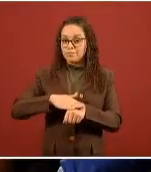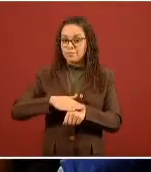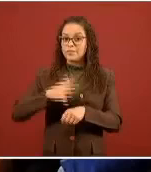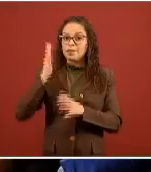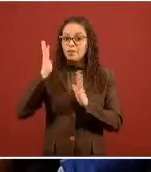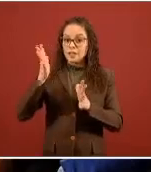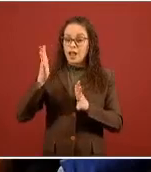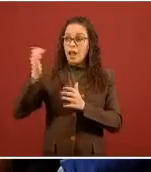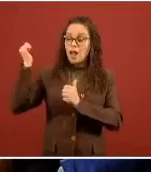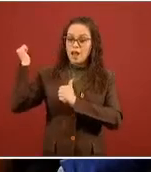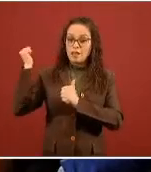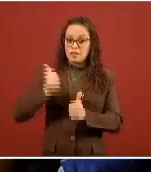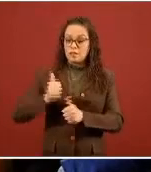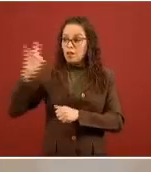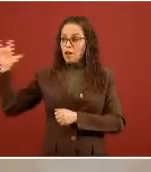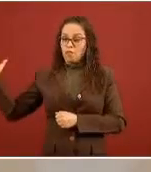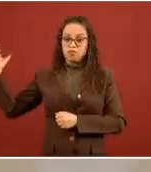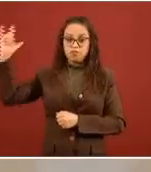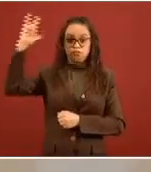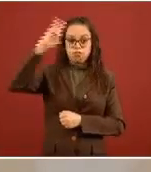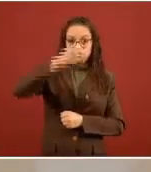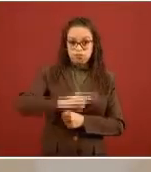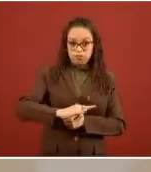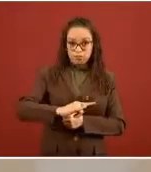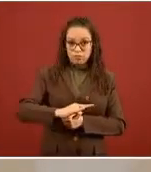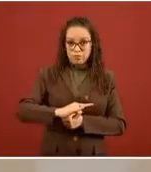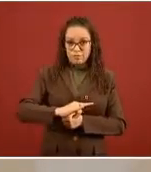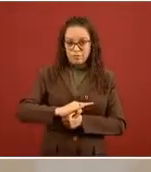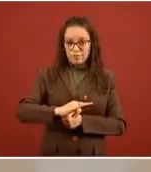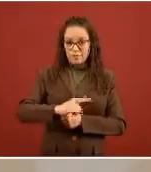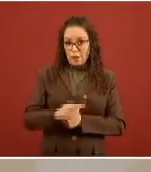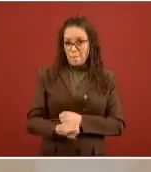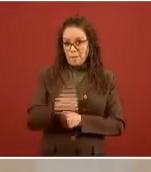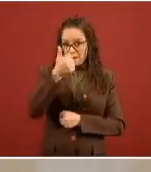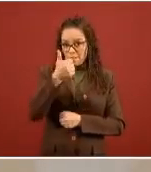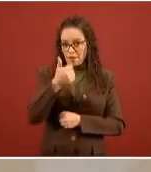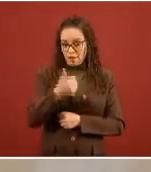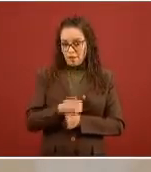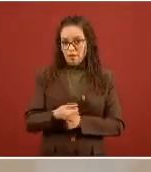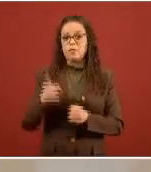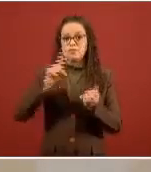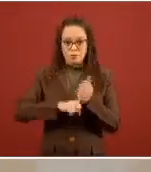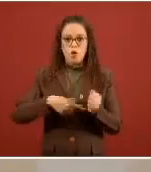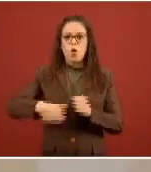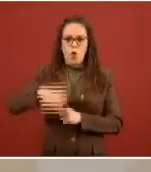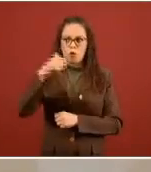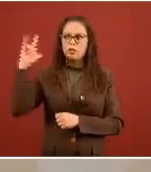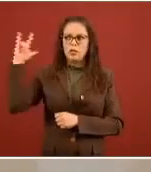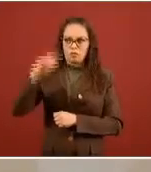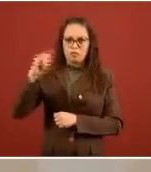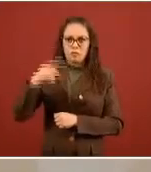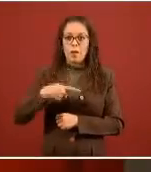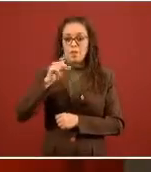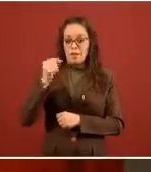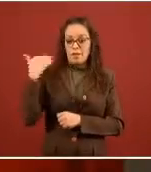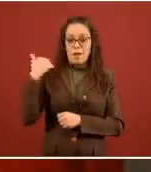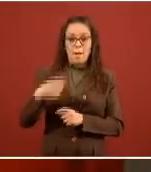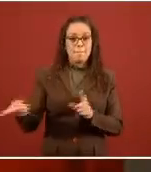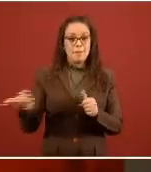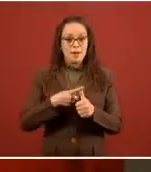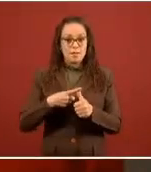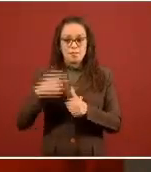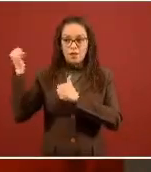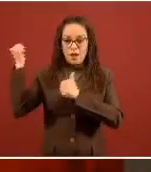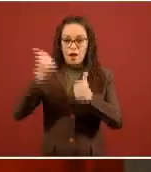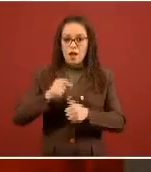de los 11 vuelos que se tienen contemplados en este puente aéreo entre México y China para la